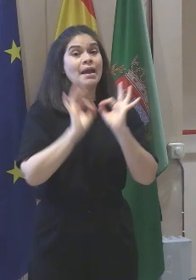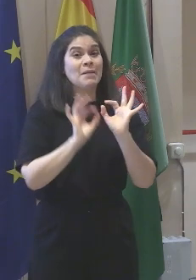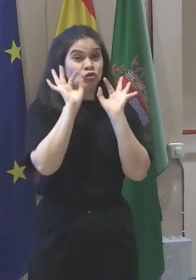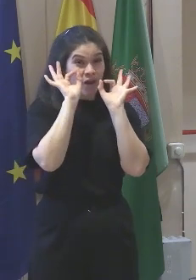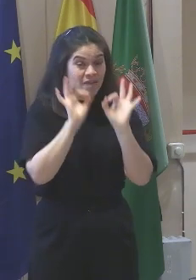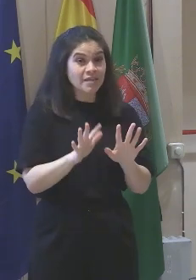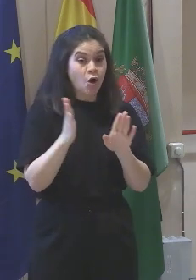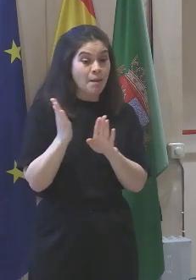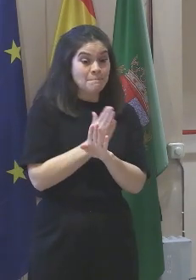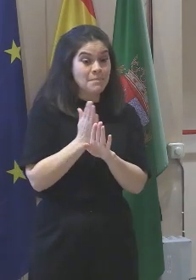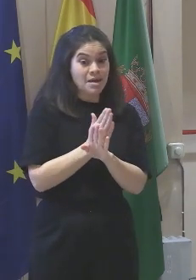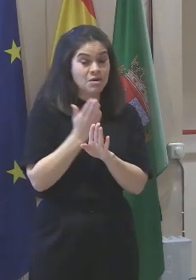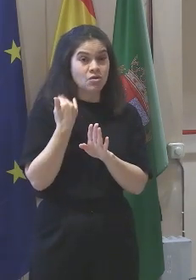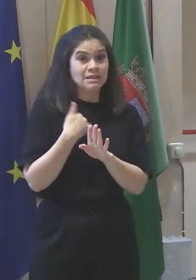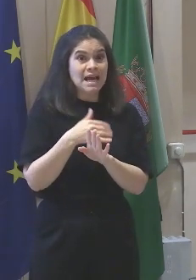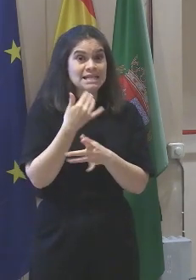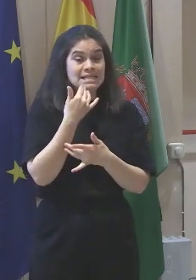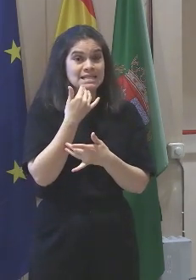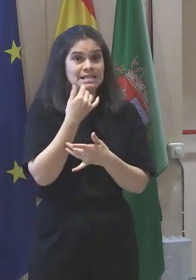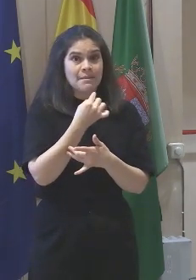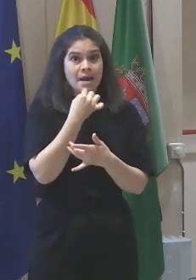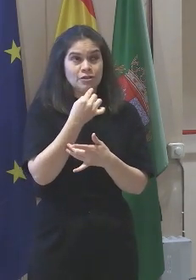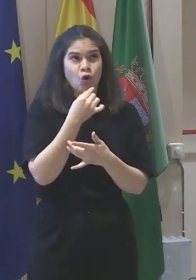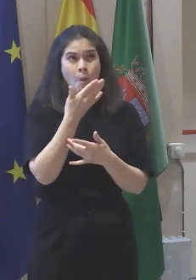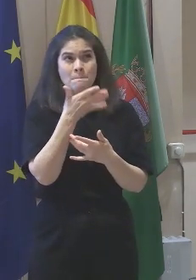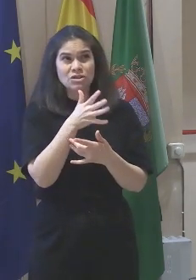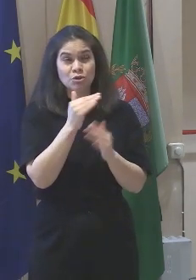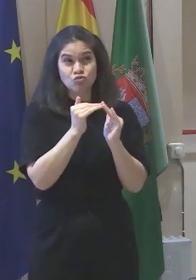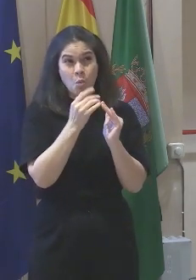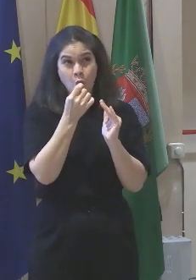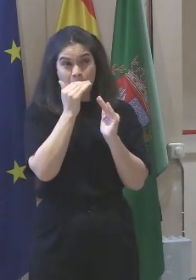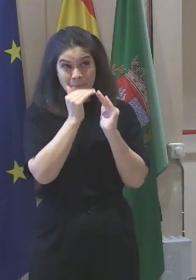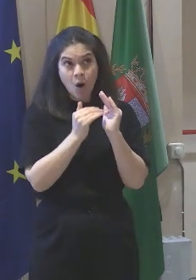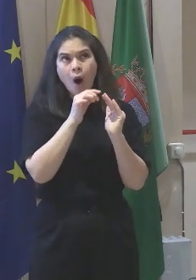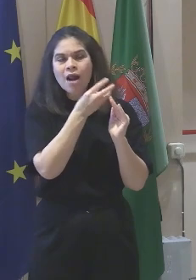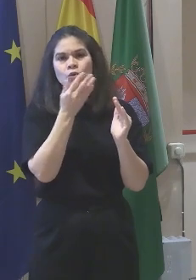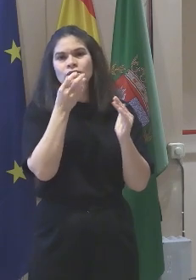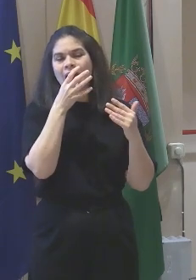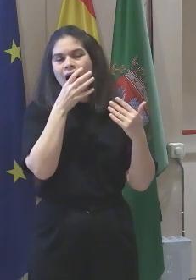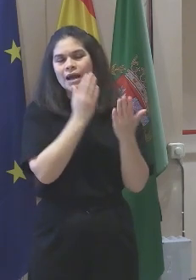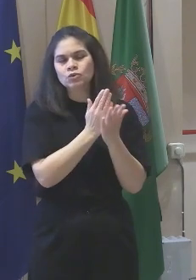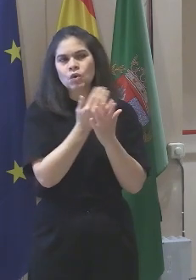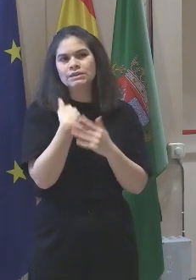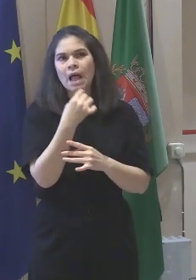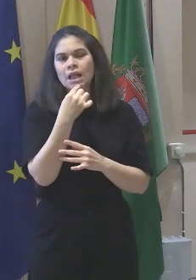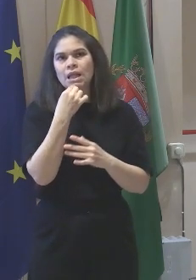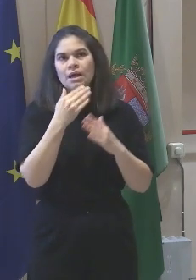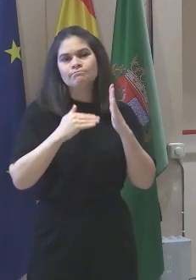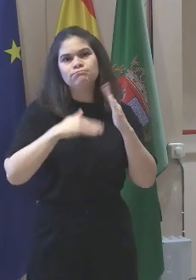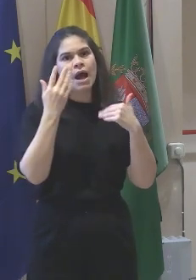que previamente se había estimado un poquito más bajo, pues hay estudios que lo estiman que supera el